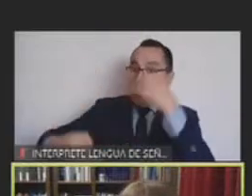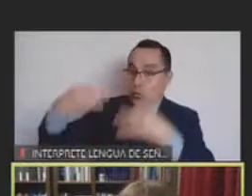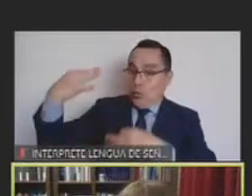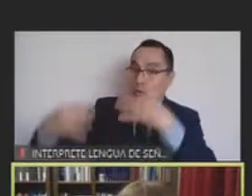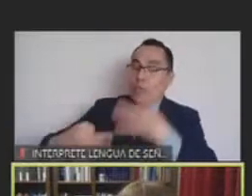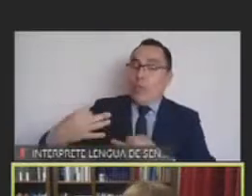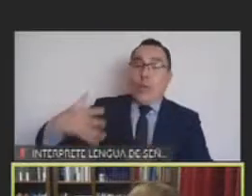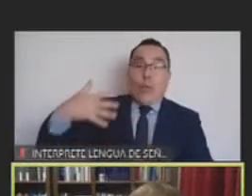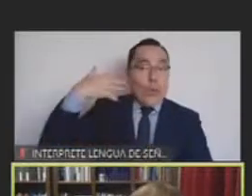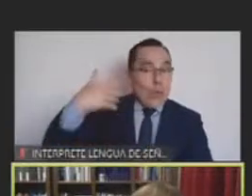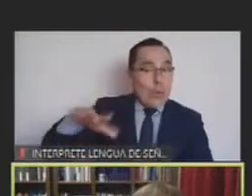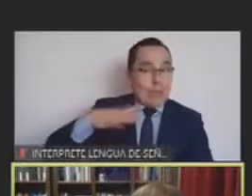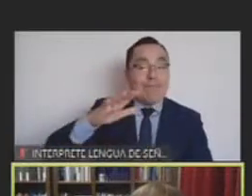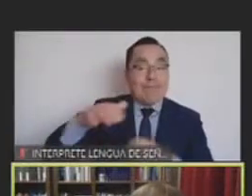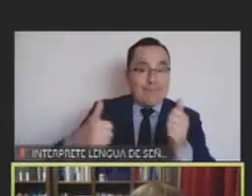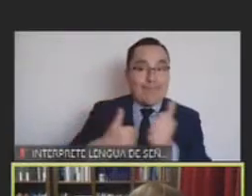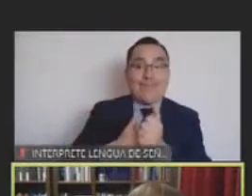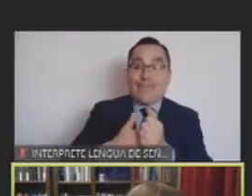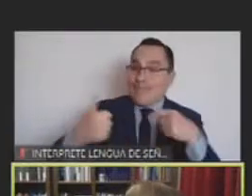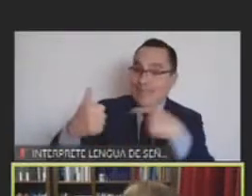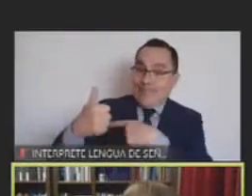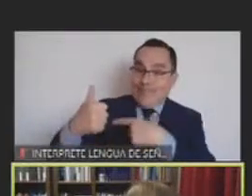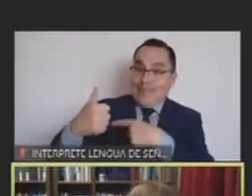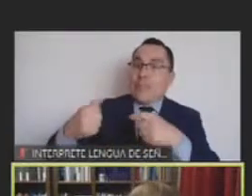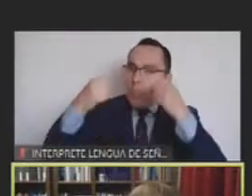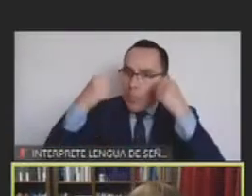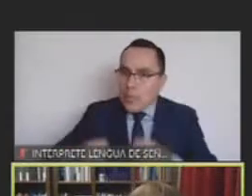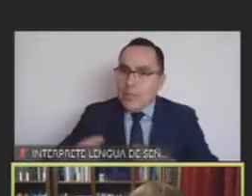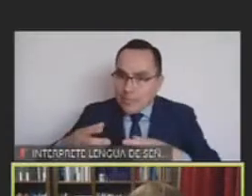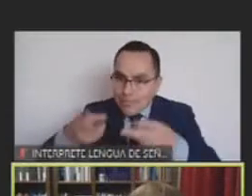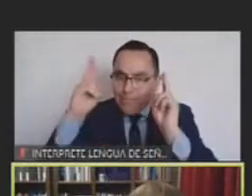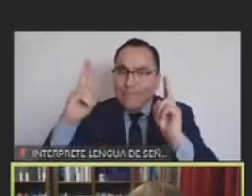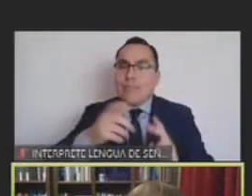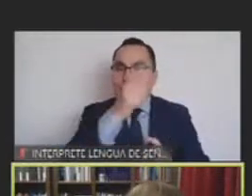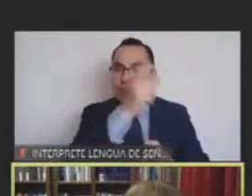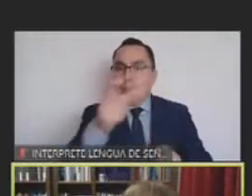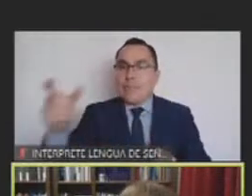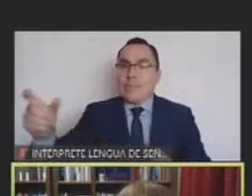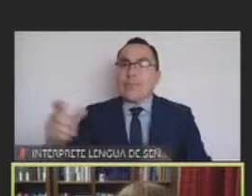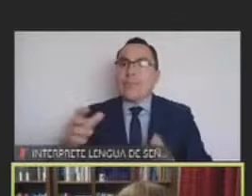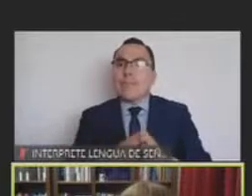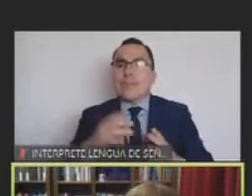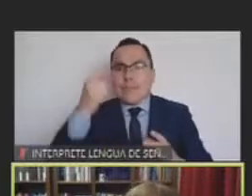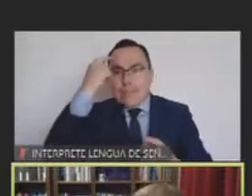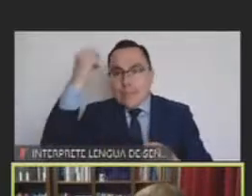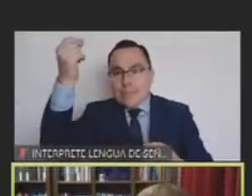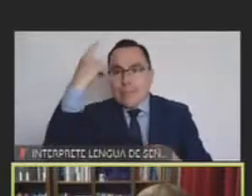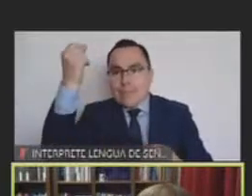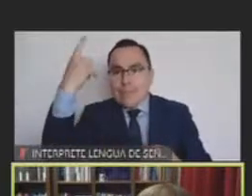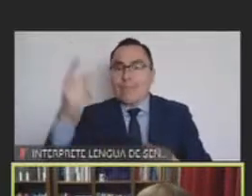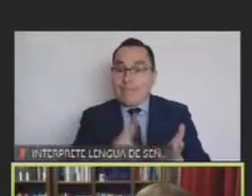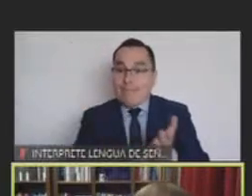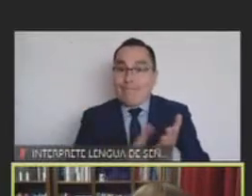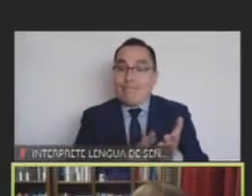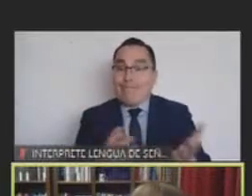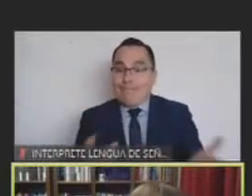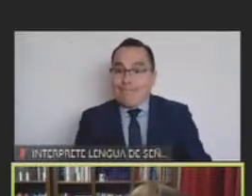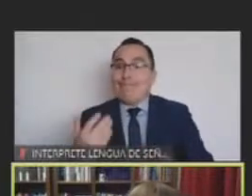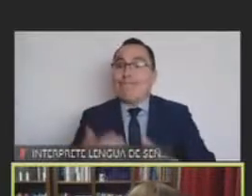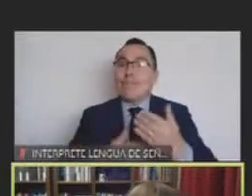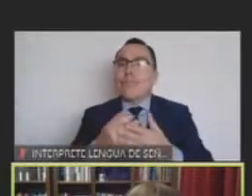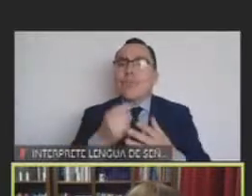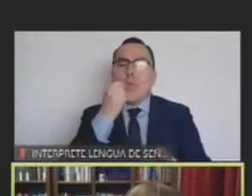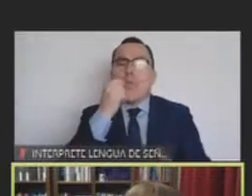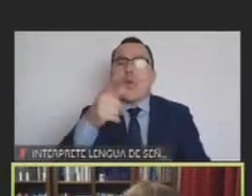para integrar ese conocimiento y que las personas realmente entiendan, ¿no es cierto?, cuál es el papel que